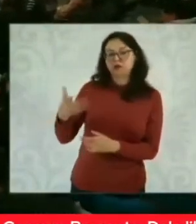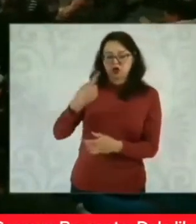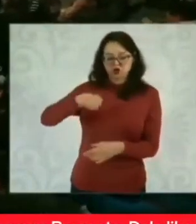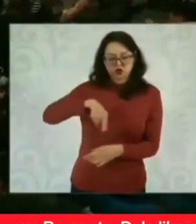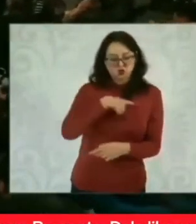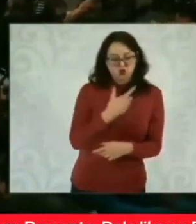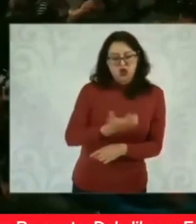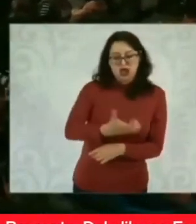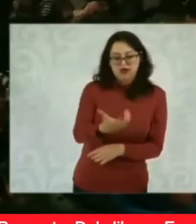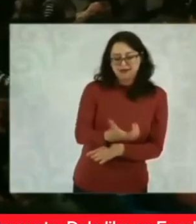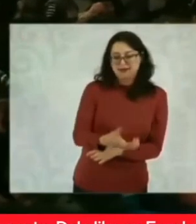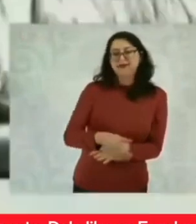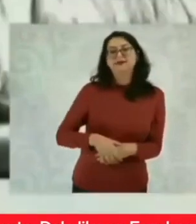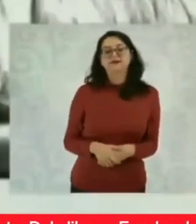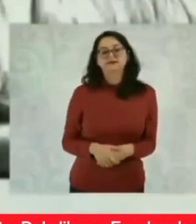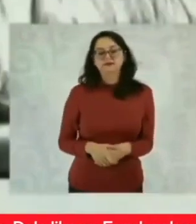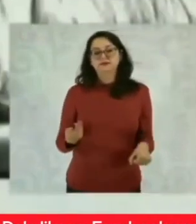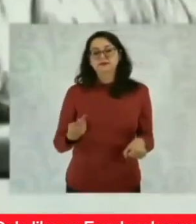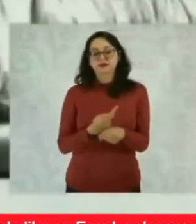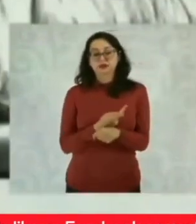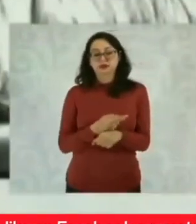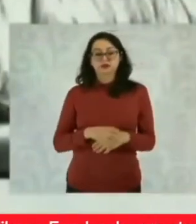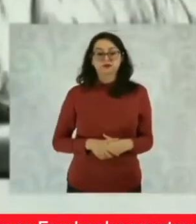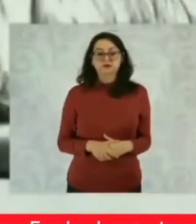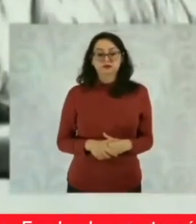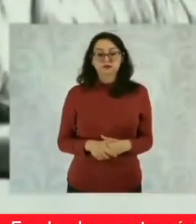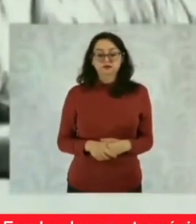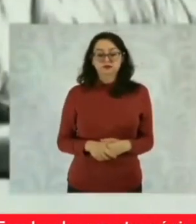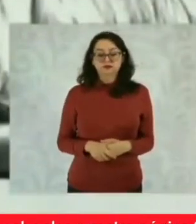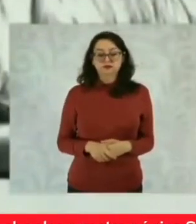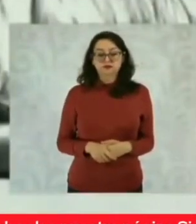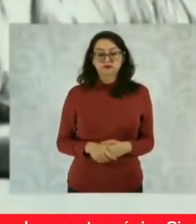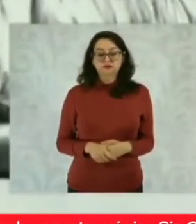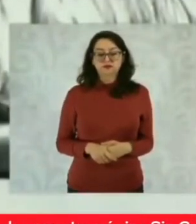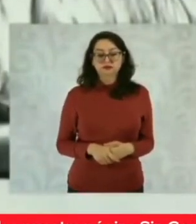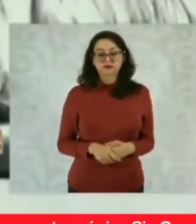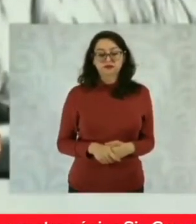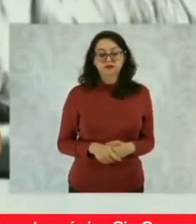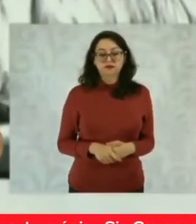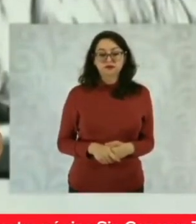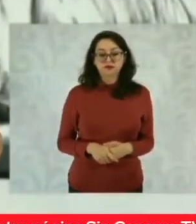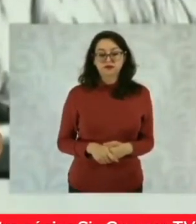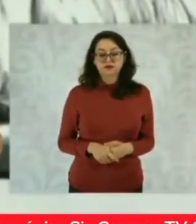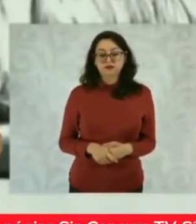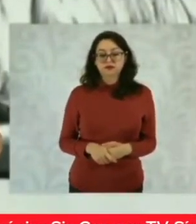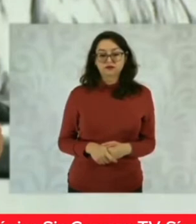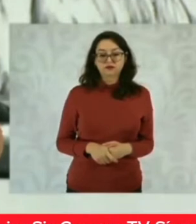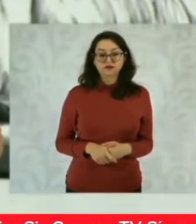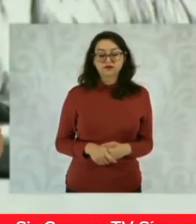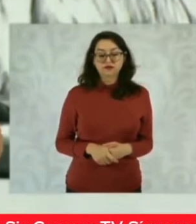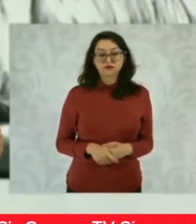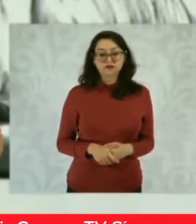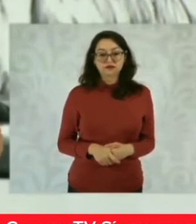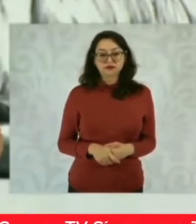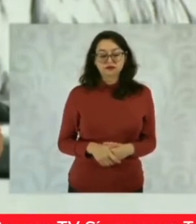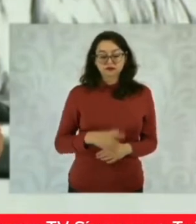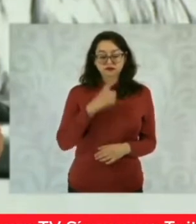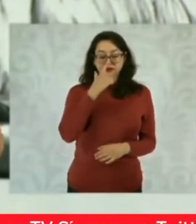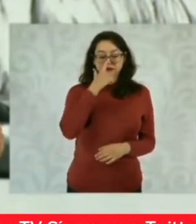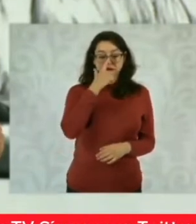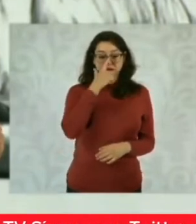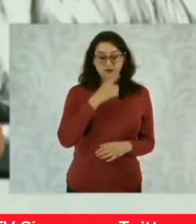Pues no fue de que el tribunal dijera que podía continuar el poder legislativo a través